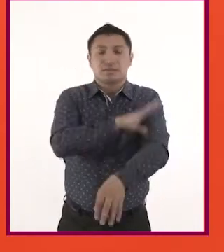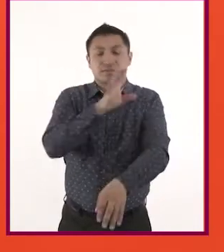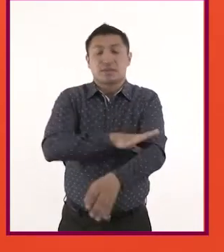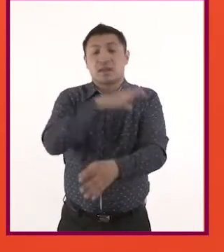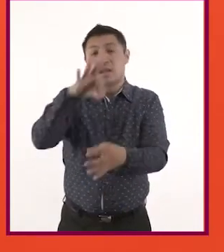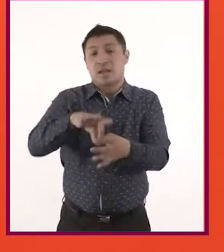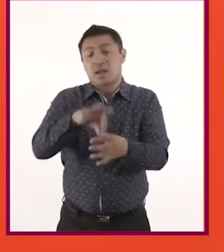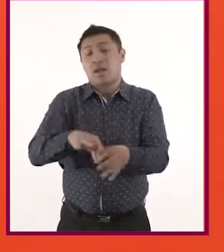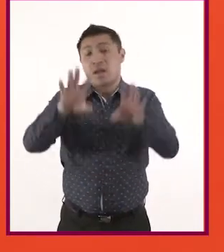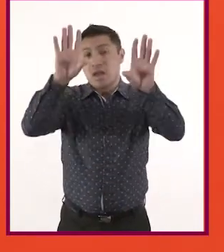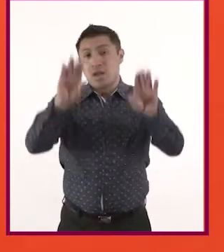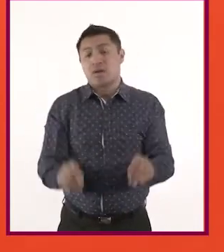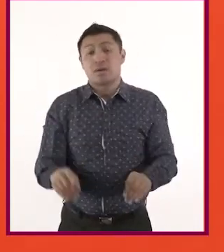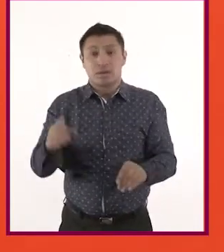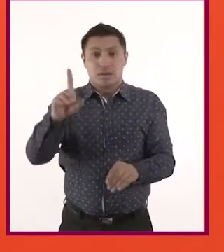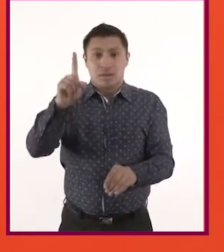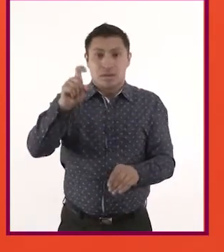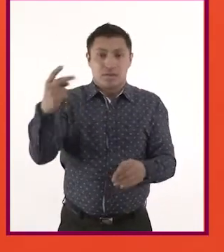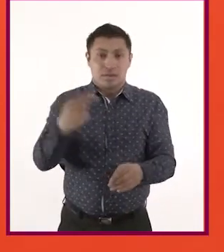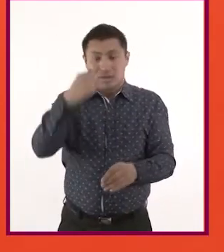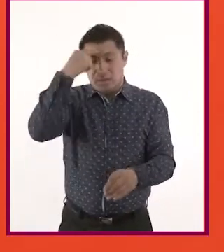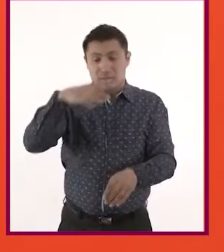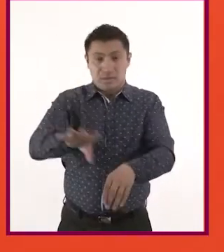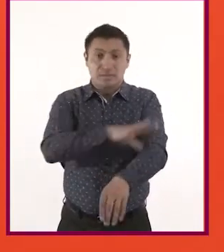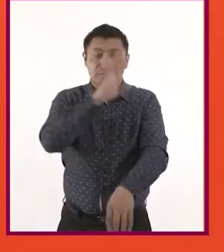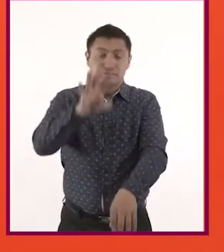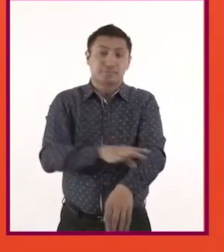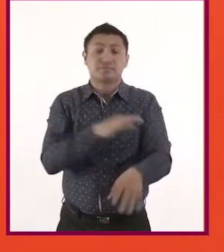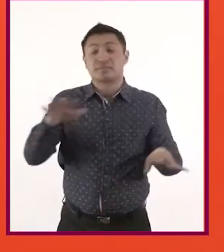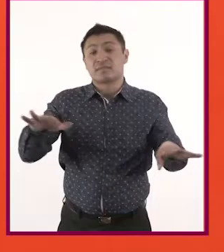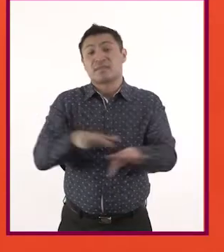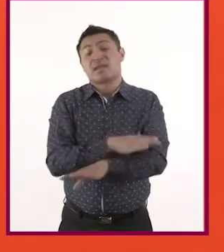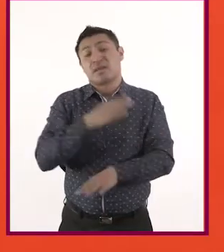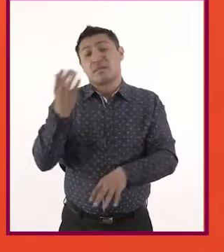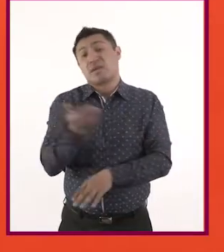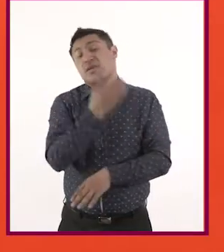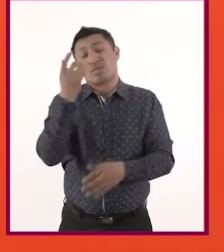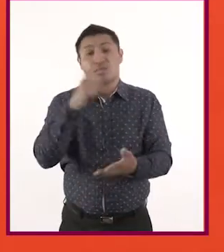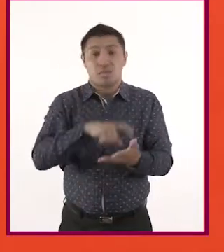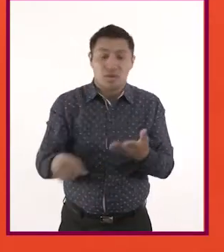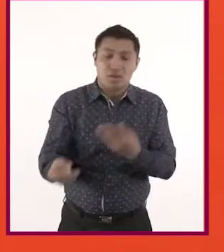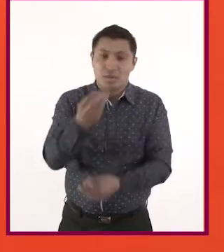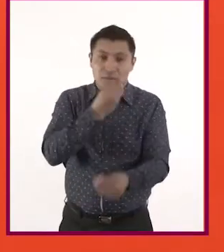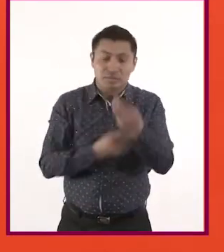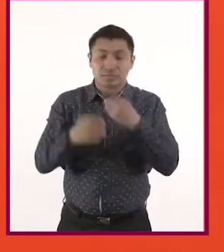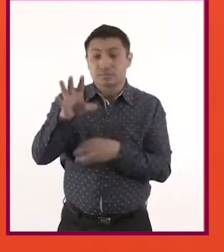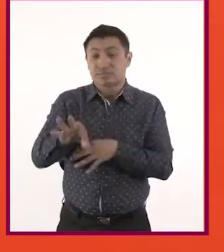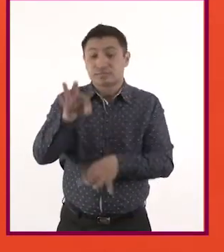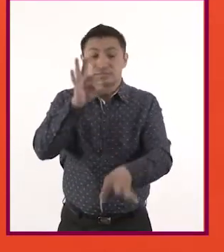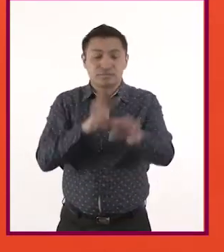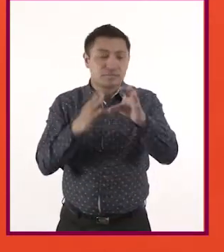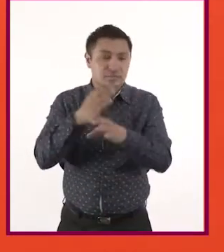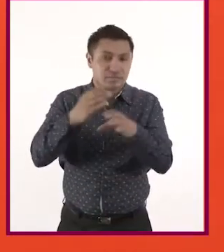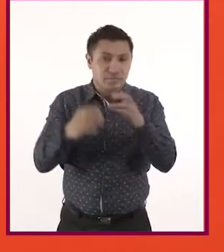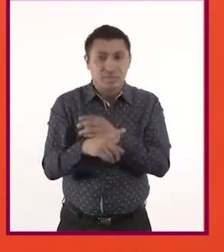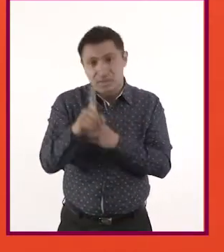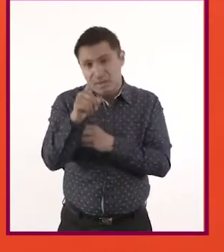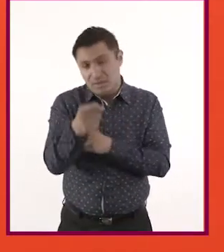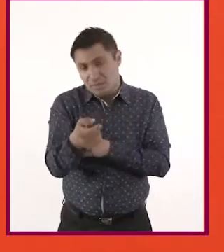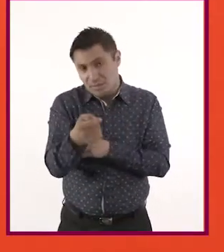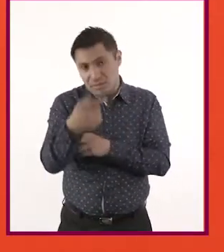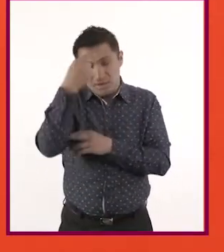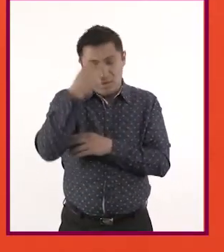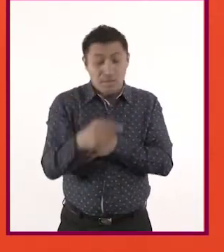agua se necesita para producir energía, cambiando tus hábitos de compra y alimentación, eligiendo productos que empleen menos agua para